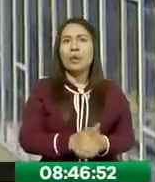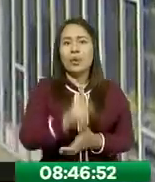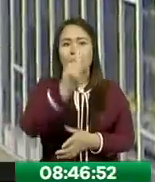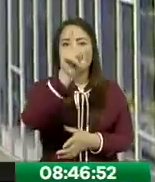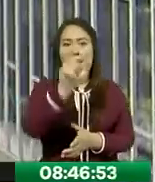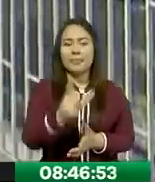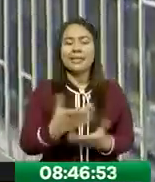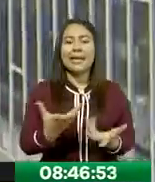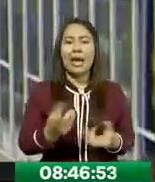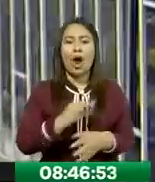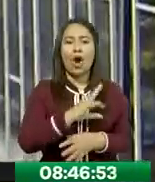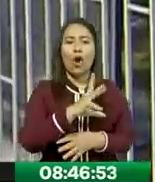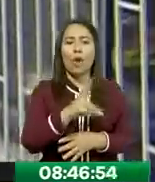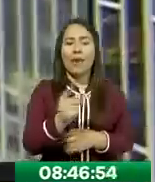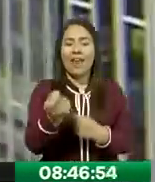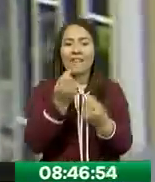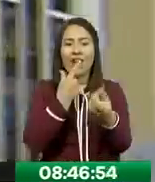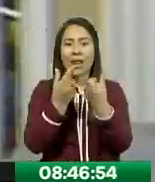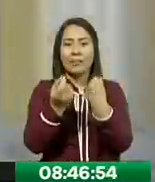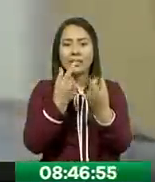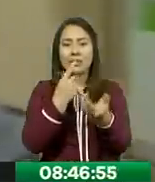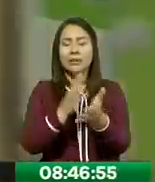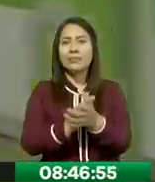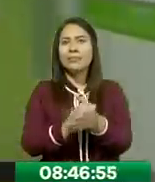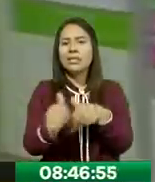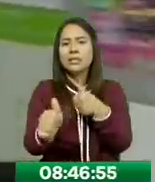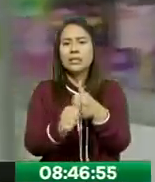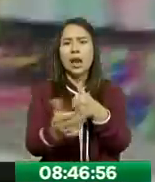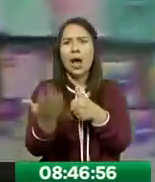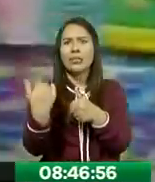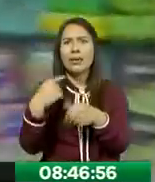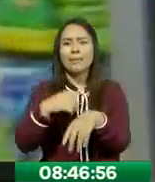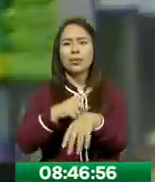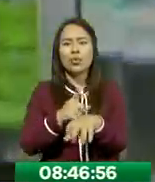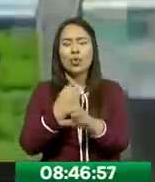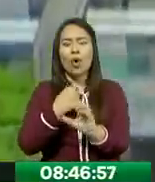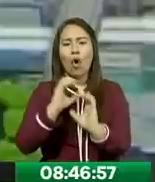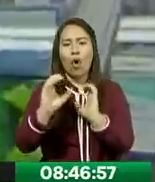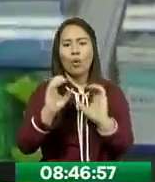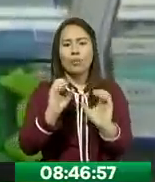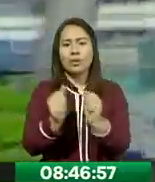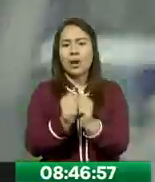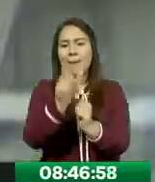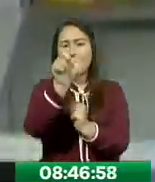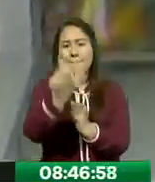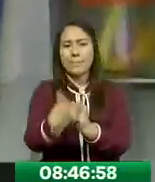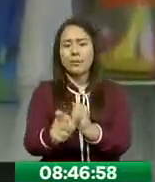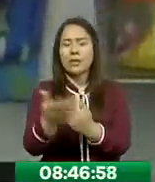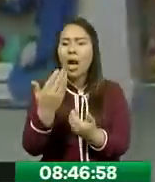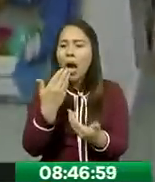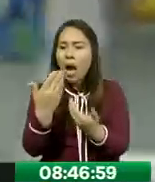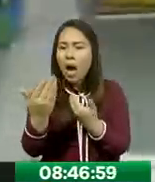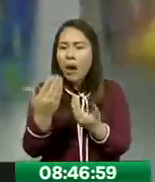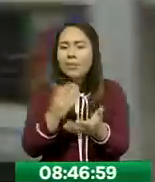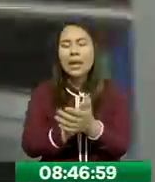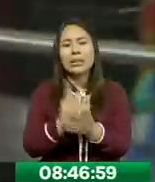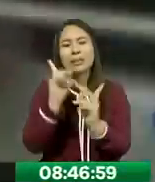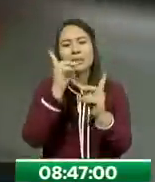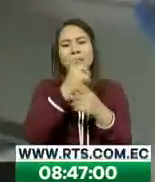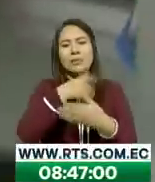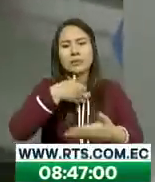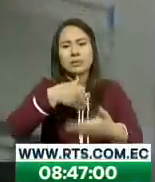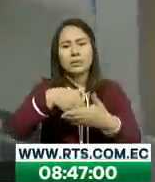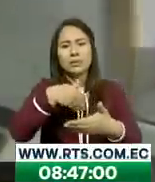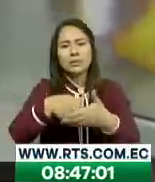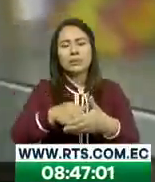un sujeto intentó robar en esa farmacia, donde hace pocos minutos conversamos con la propietaria. Nos indicaba de lo complicada la situación que